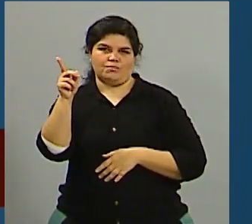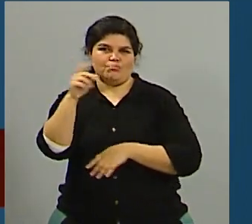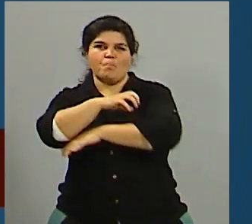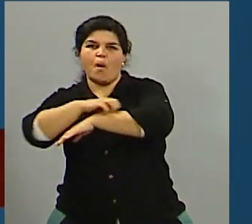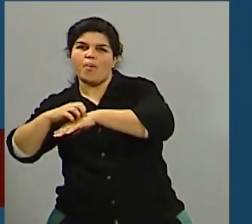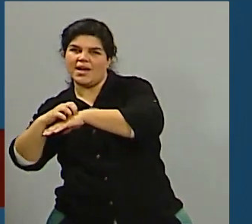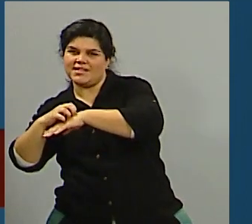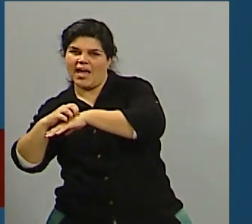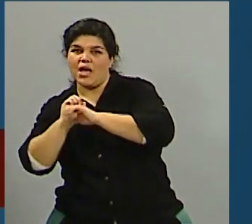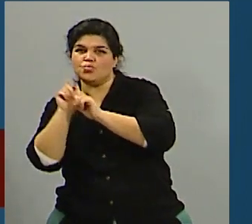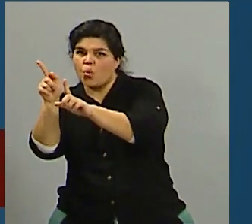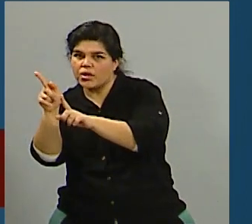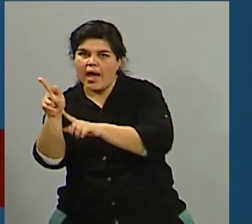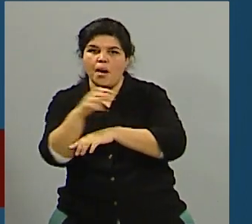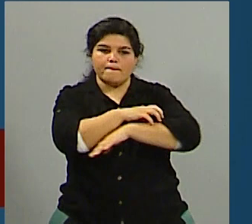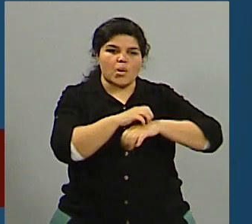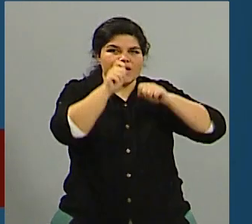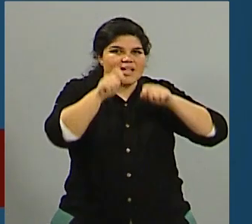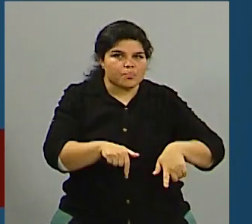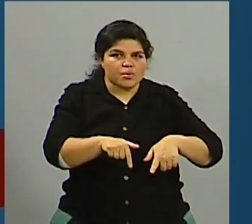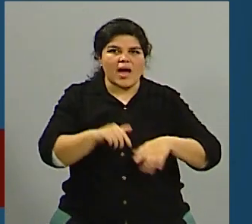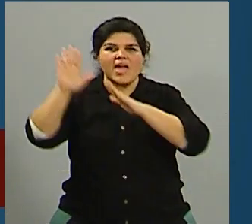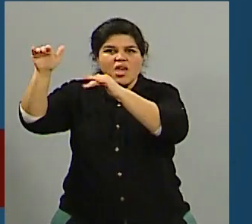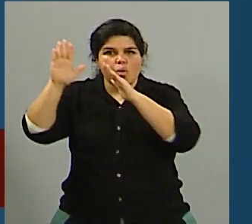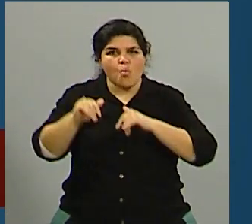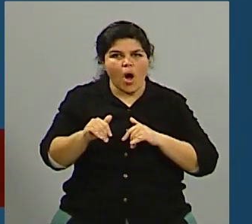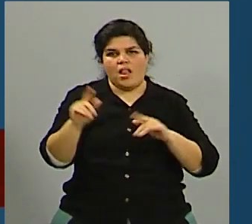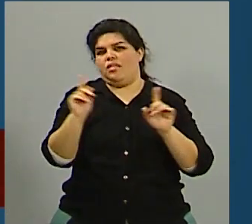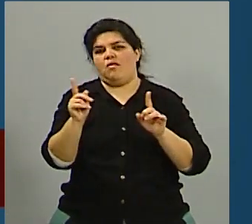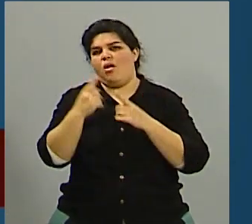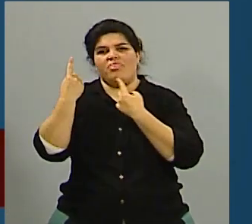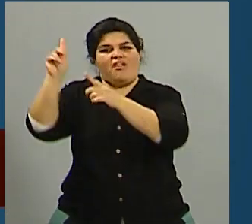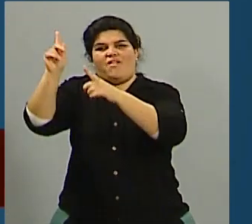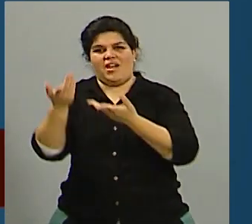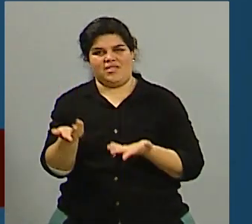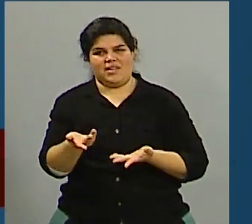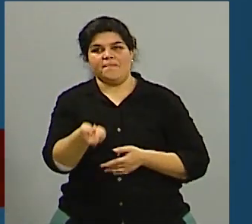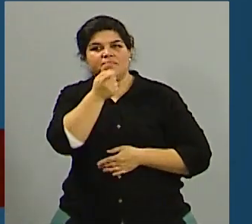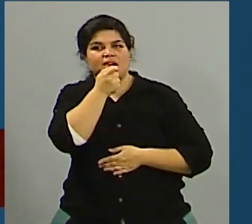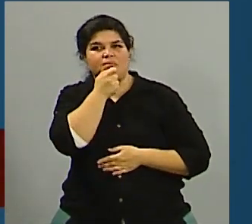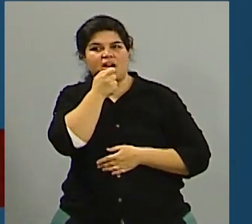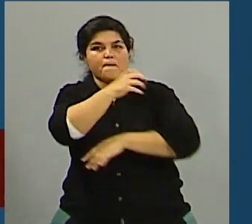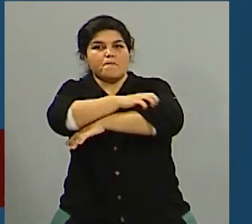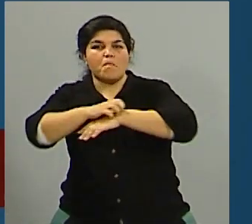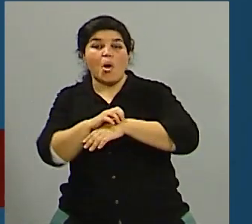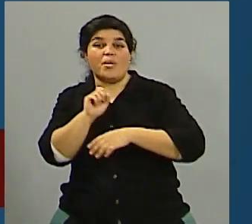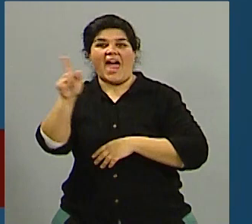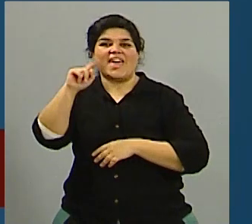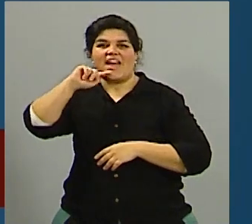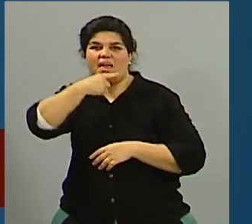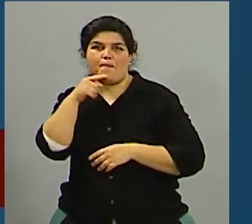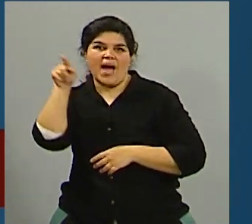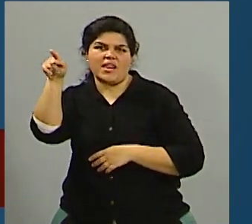es el mismo que en la Argentina, ¿no? Claro, a eso me refiero. Digo, en otras partes del mundo la preocupación... Un pobre en Alemania vive bastante mejor que un pobre